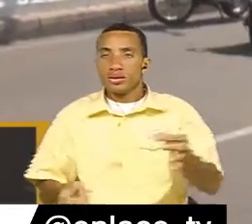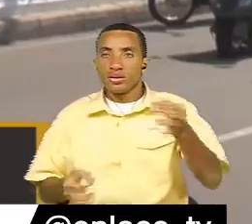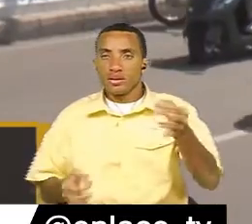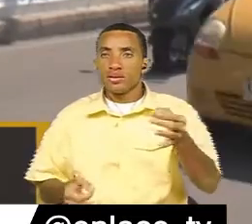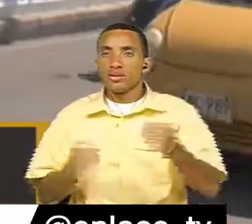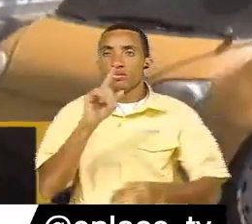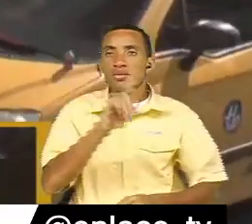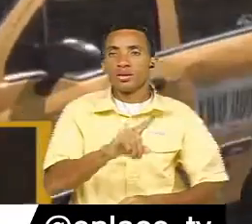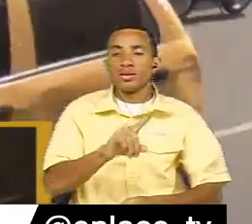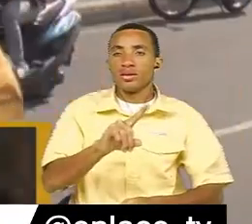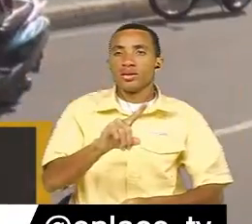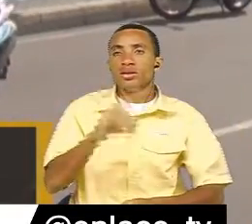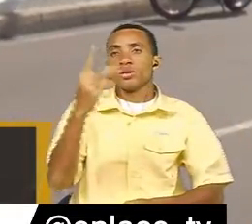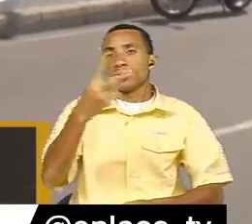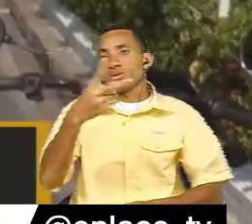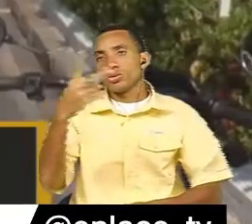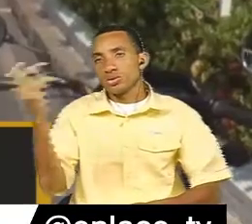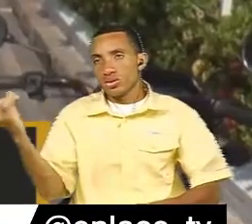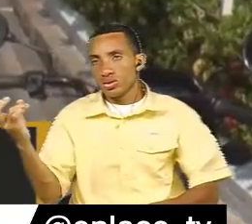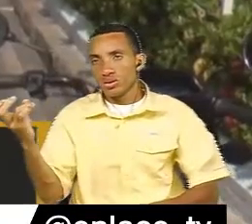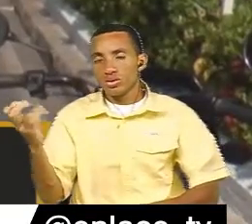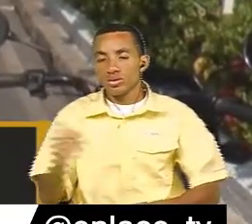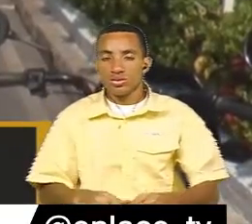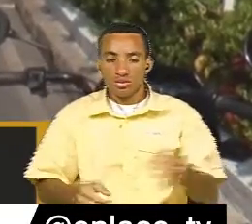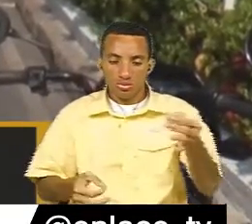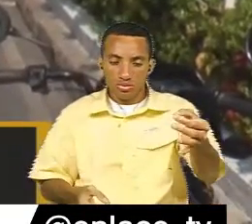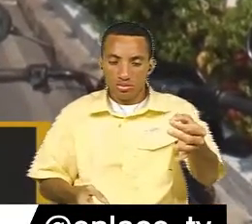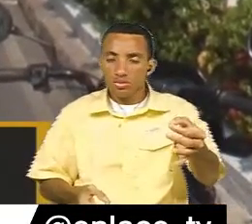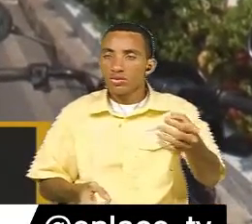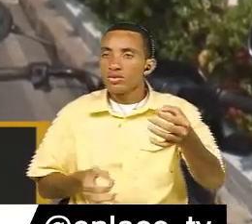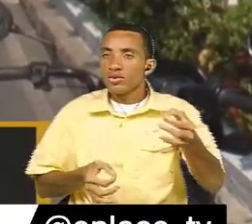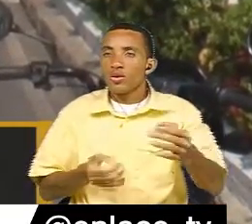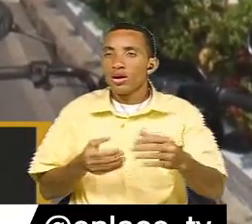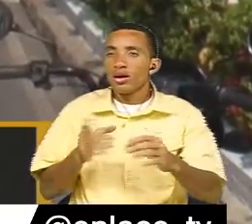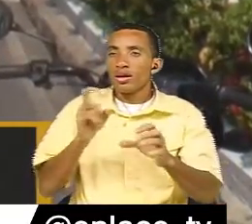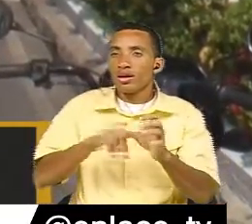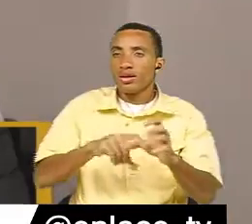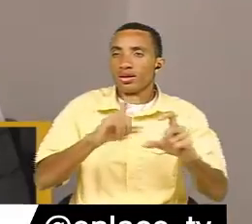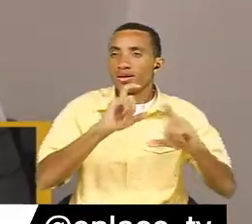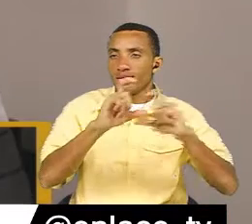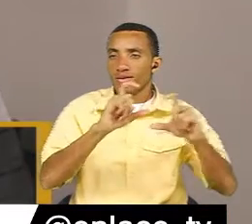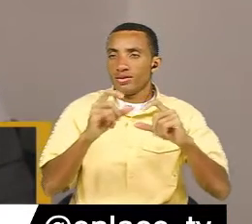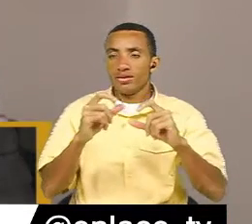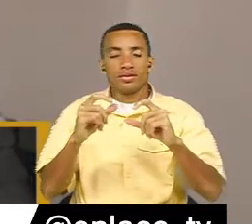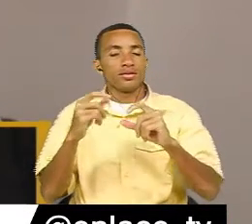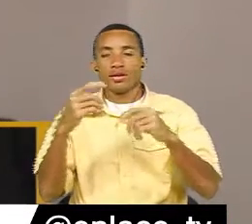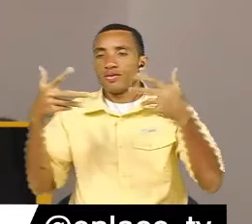El pasado año se cancelaron más de 3.000 matrículas, hecho que no fue noticia según Echeverry Serrano. Canceladas